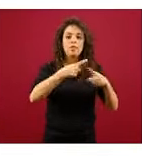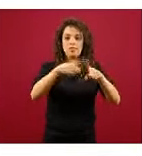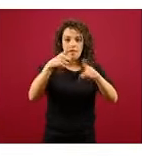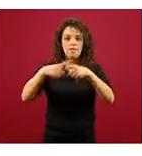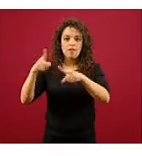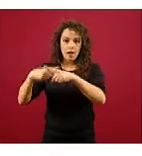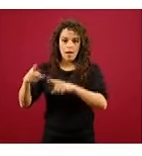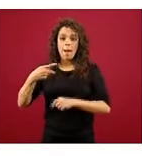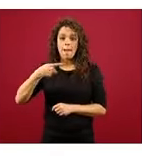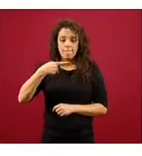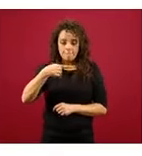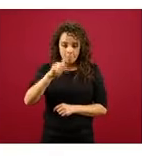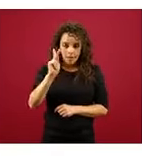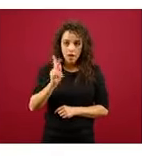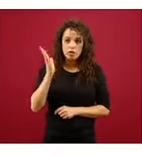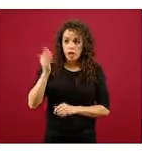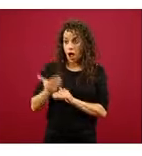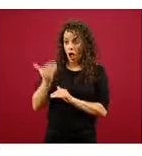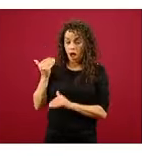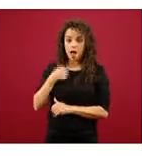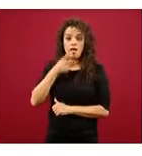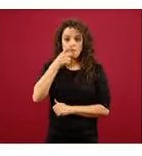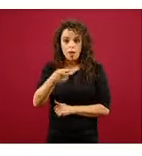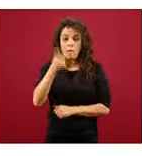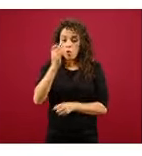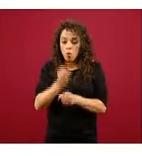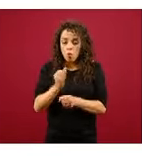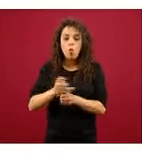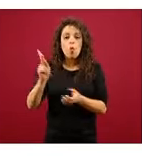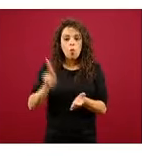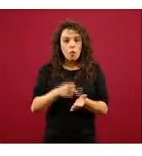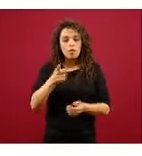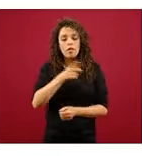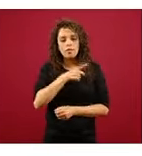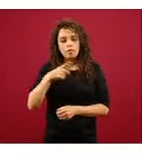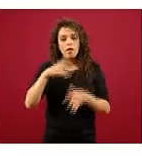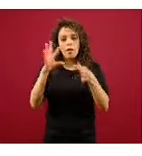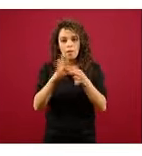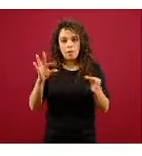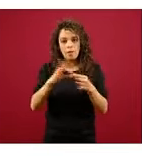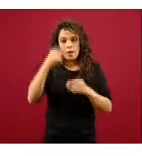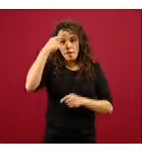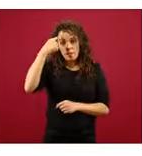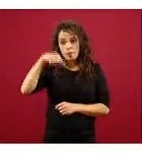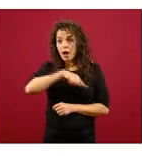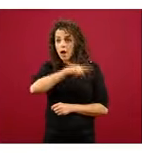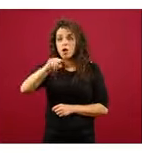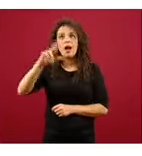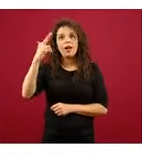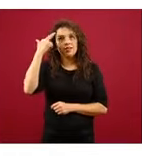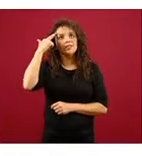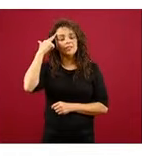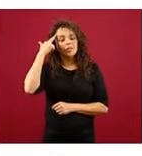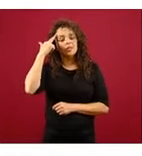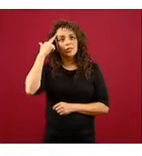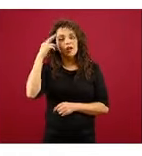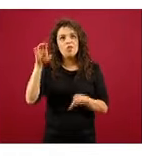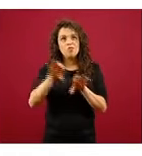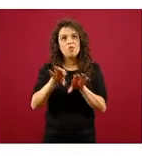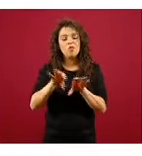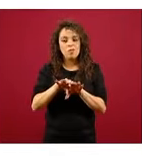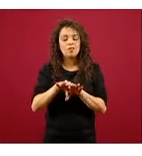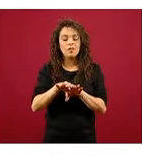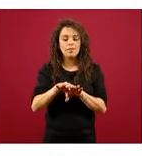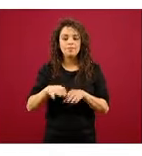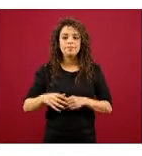que es importante recordarlas para la población y para que todos lo tengamos presente. ¿Cómo se transmite pues